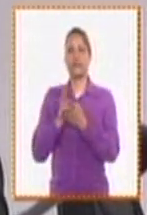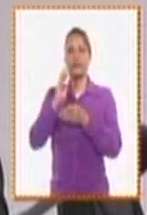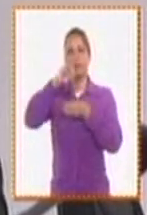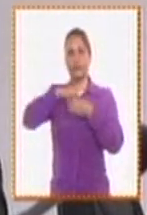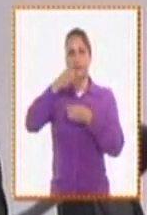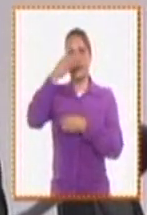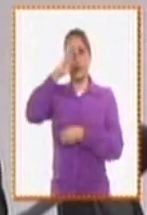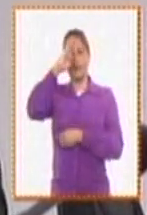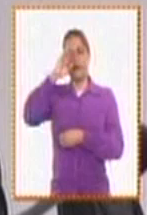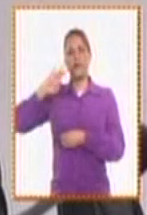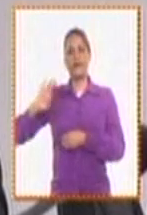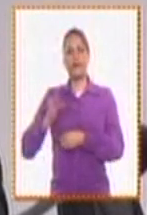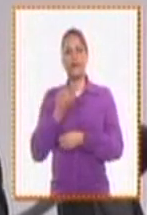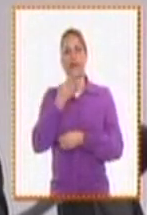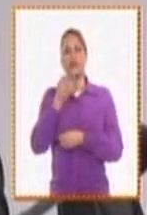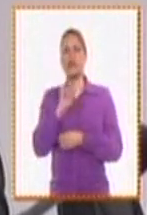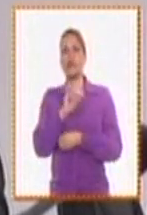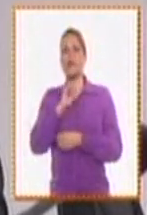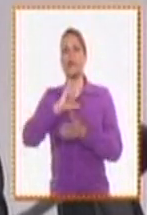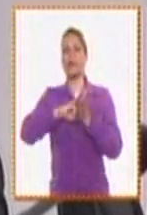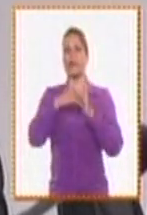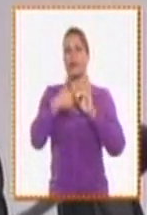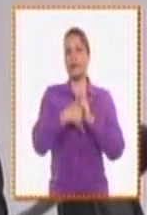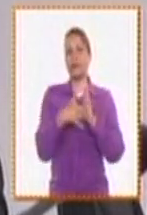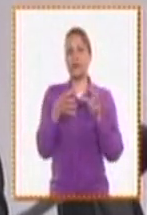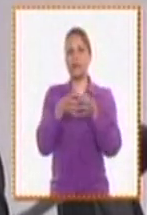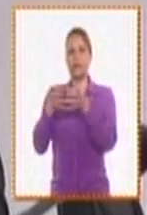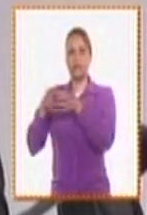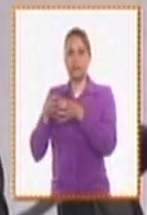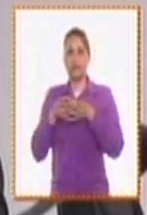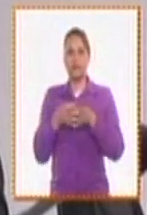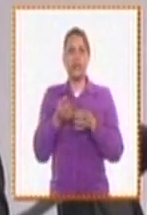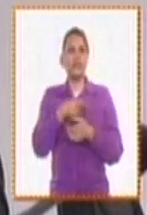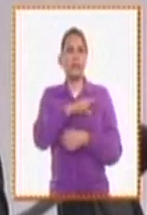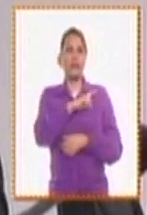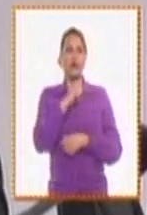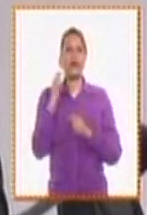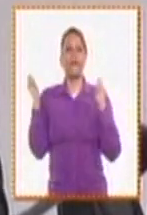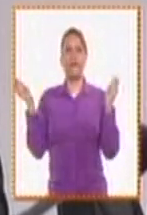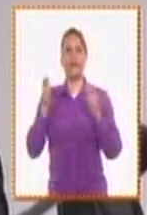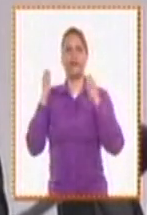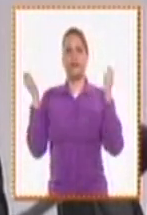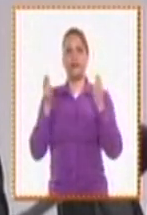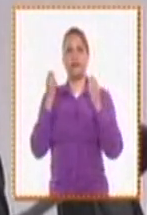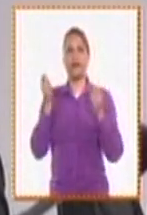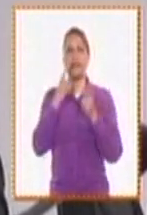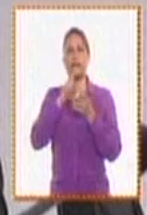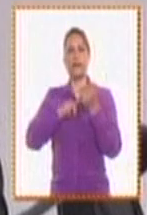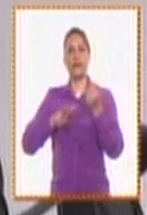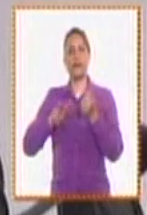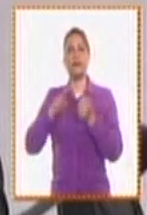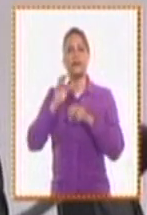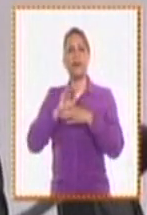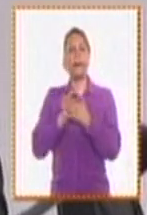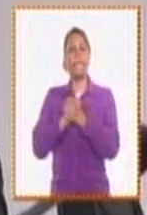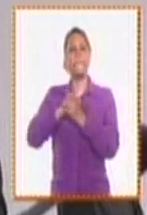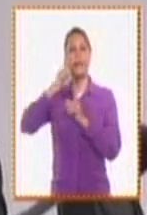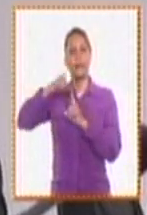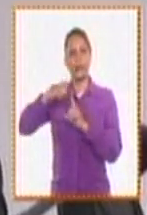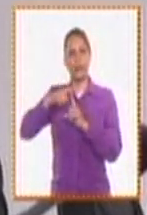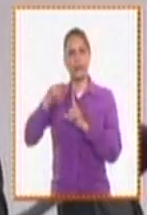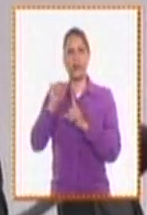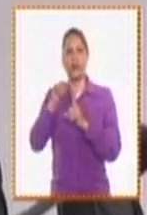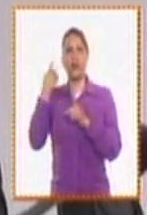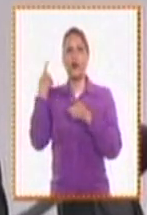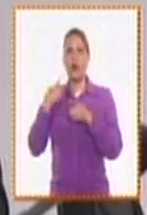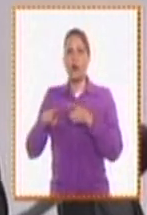han perfeccionado también sus proyectos y movimientos. Recientemente concluimos el Festival Nacional de Artistas Aficionados en la provincia de Matanzas. Estamos desarrollando ahora mismo la